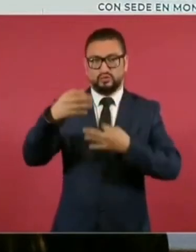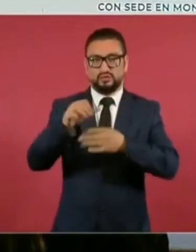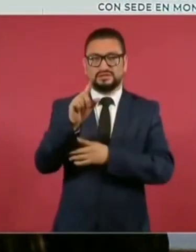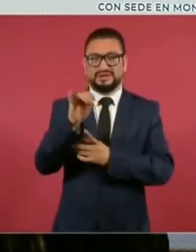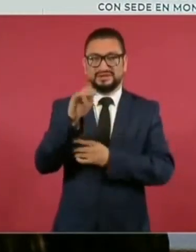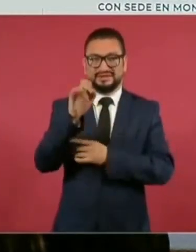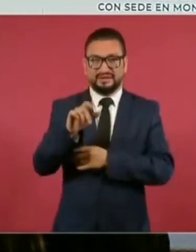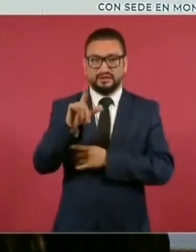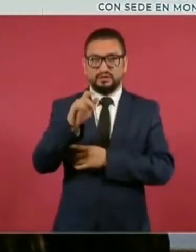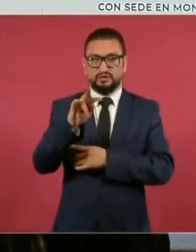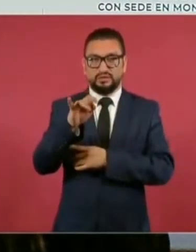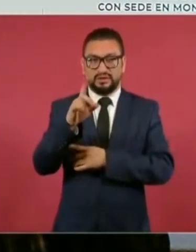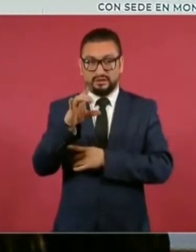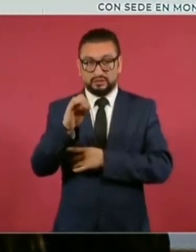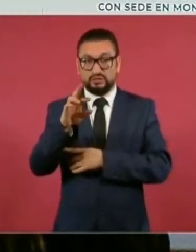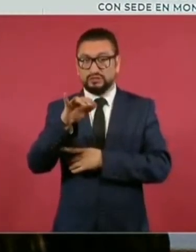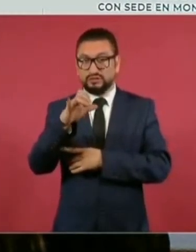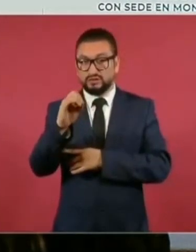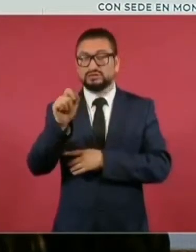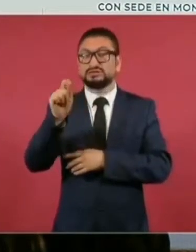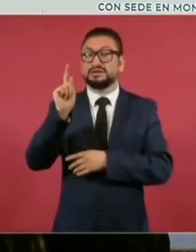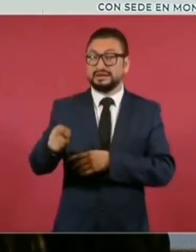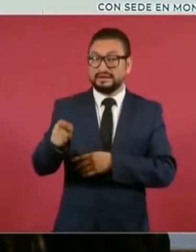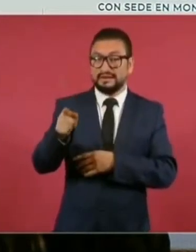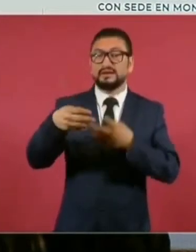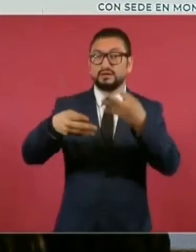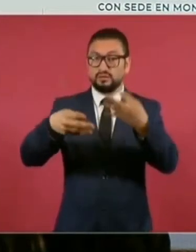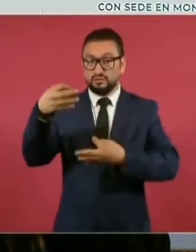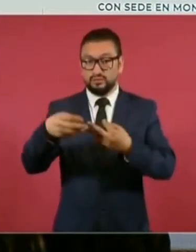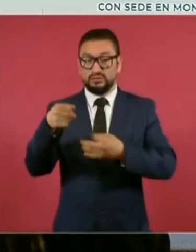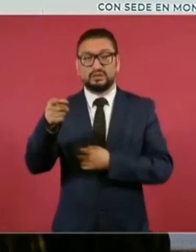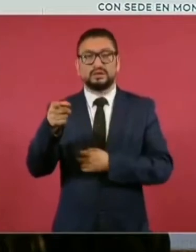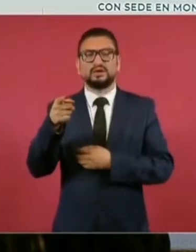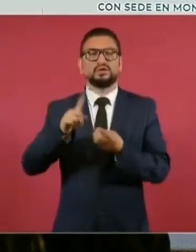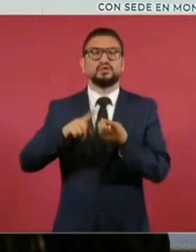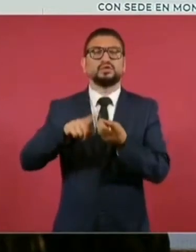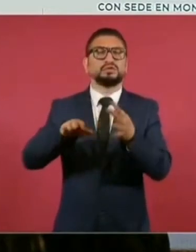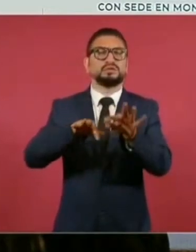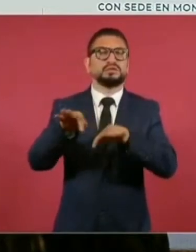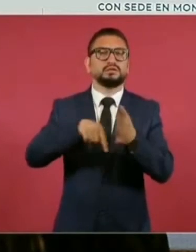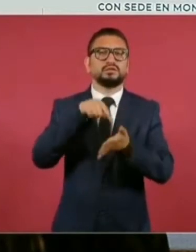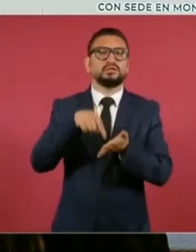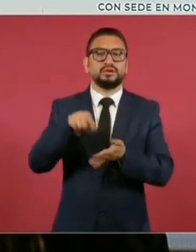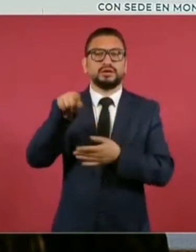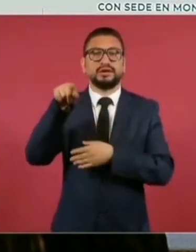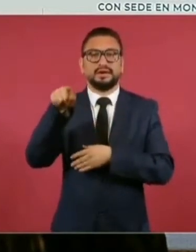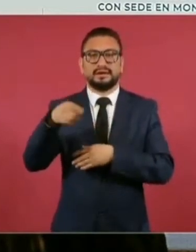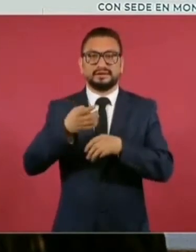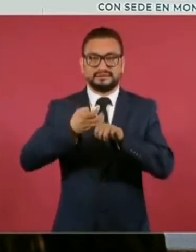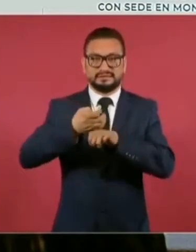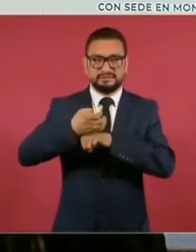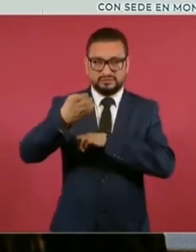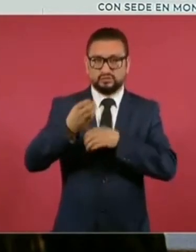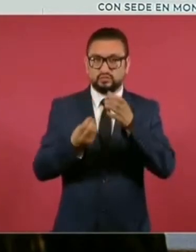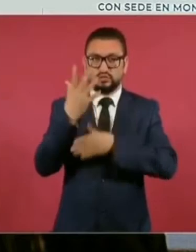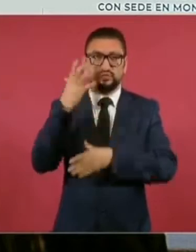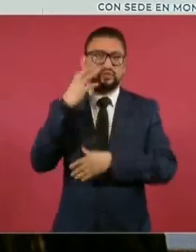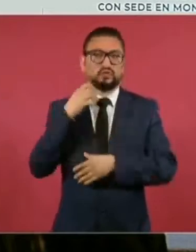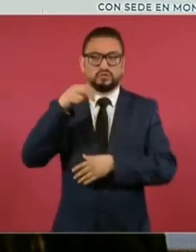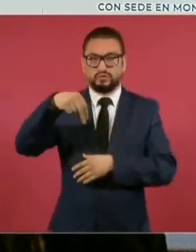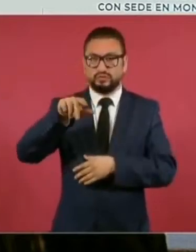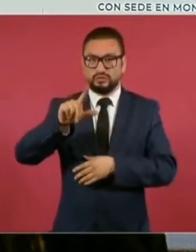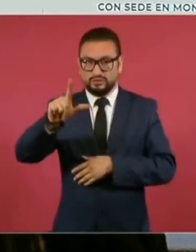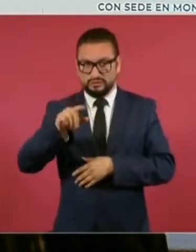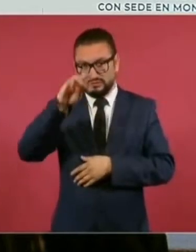Adrián Leobardo Ríos González. Él está ubicado en el estado de Nuevo León, con sede en